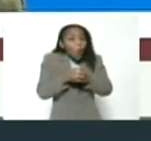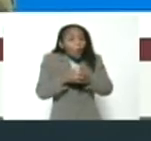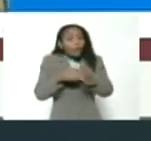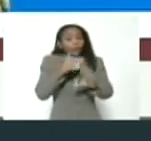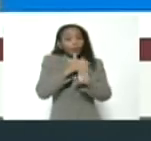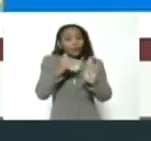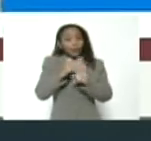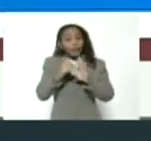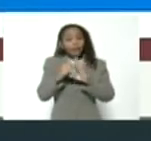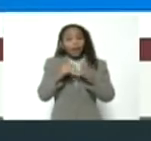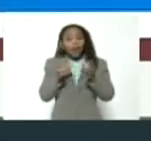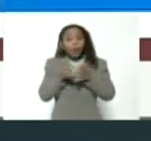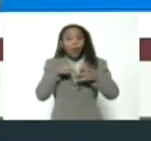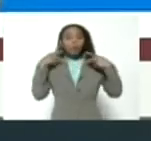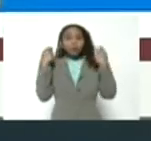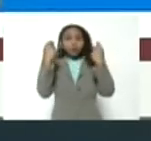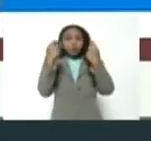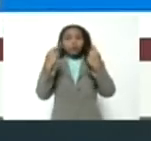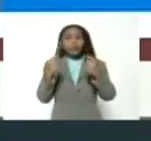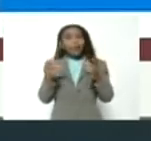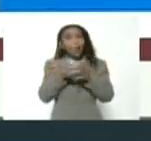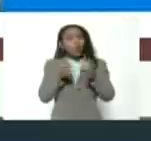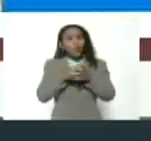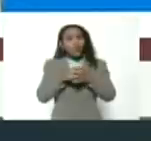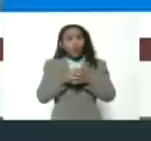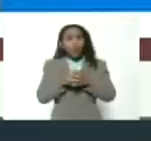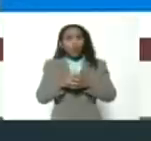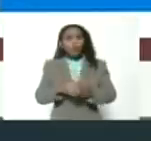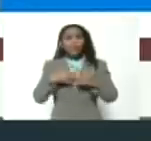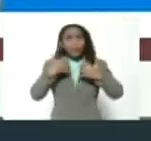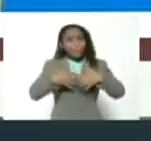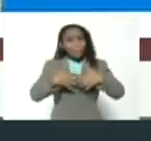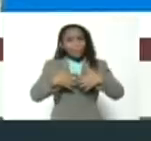de los sectores populares, de los sectores sindicales.